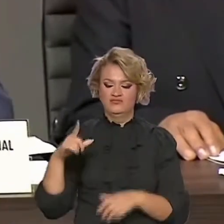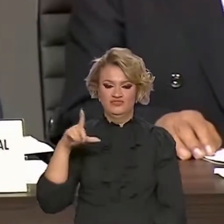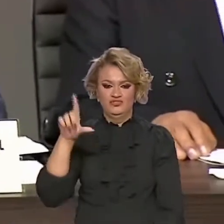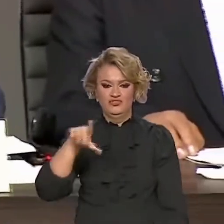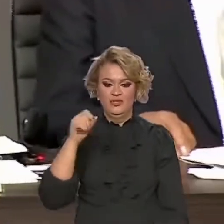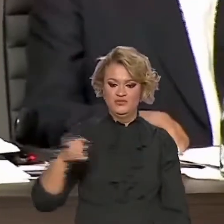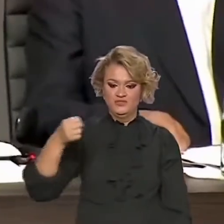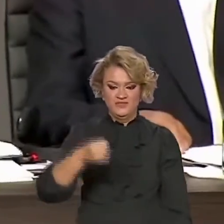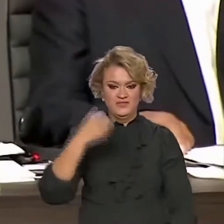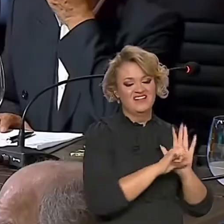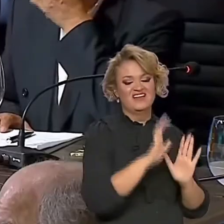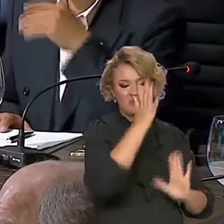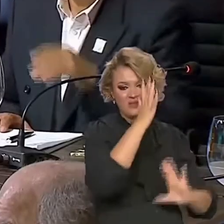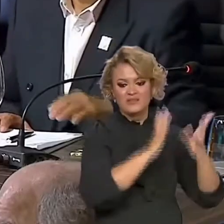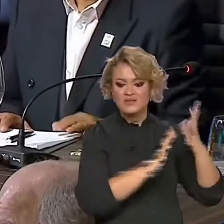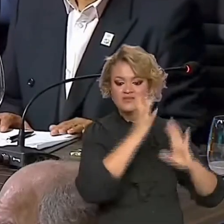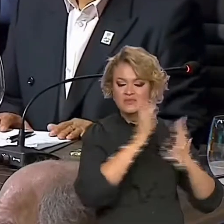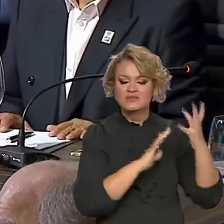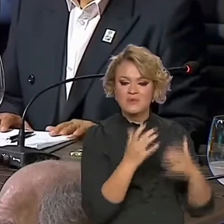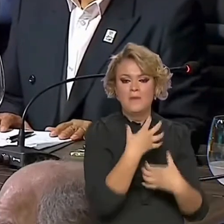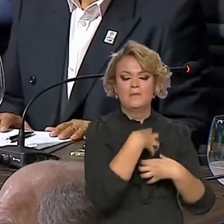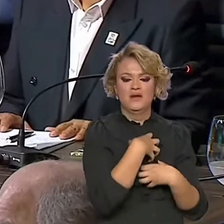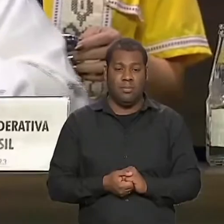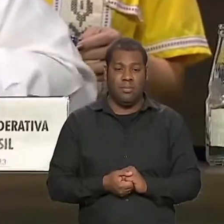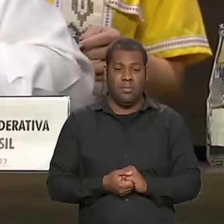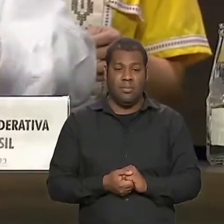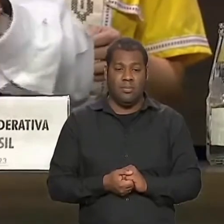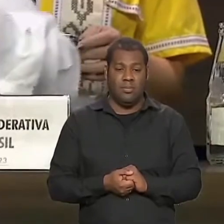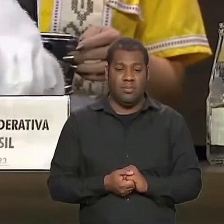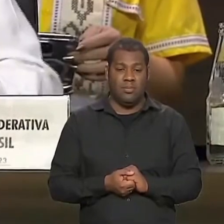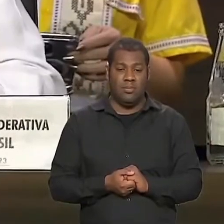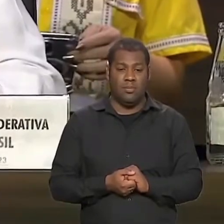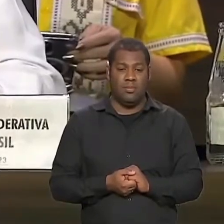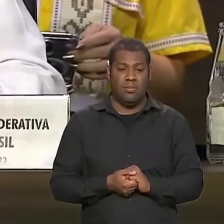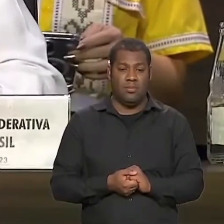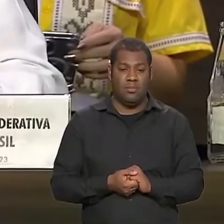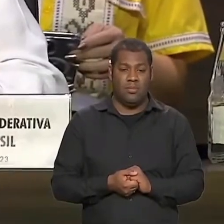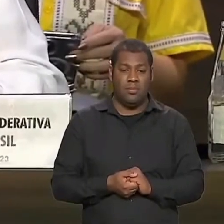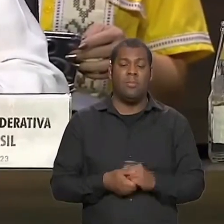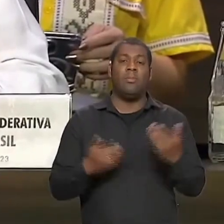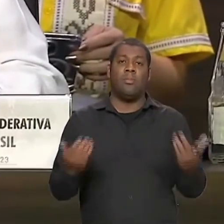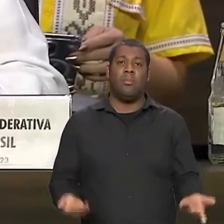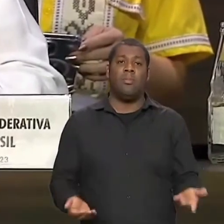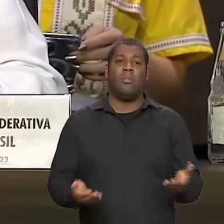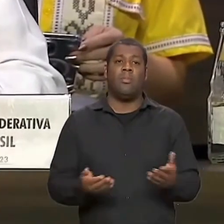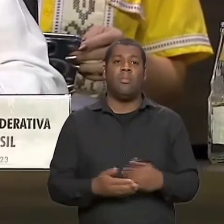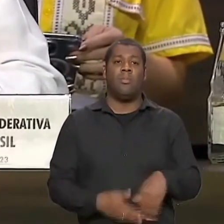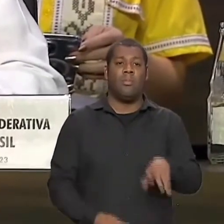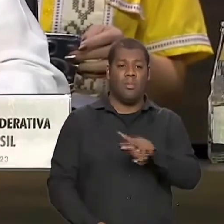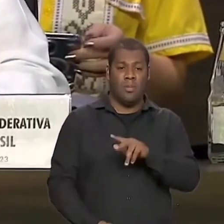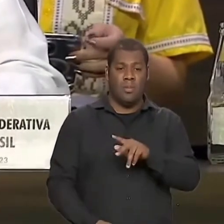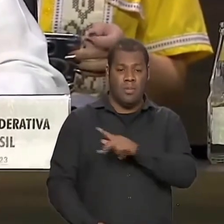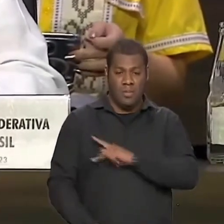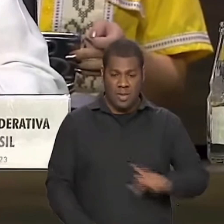objetivos políticos, estratégicos de geopolítica. Ahora bien, hay un cambio fundamental en Brasil. Ya no está Bolsonaro, que le podía